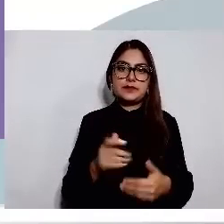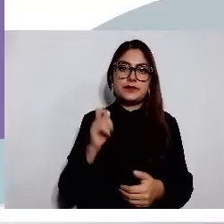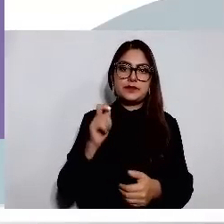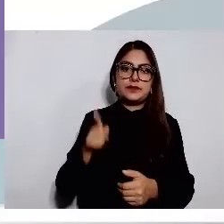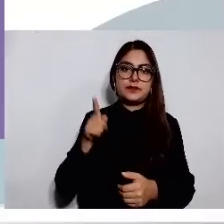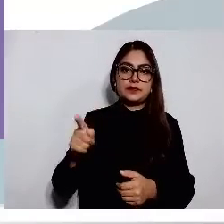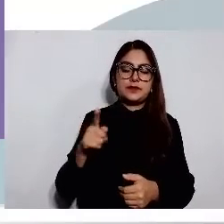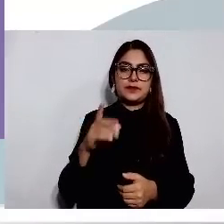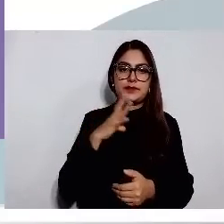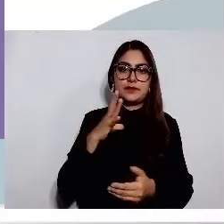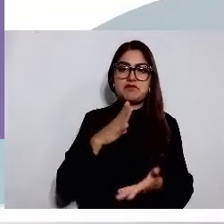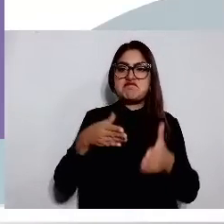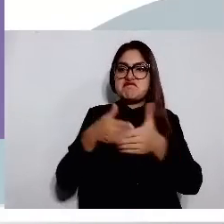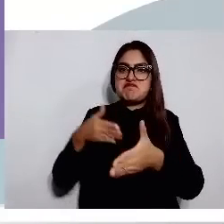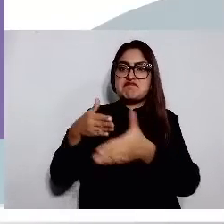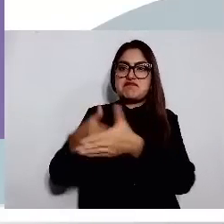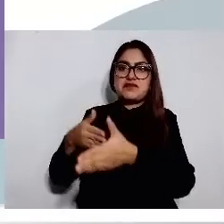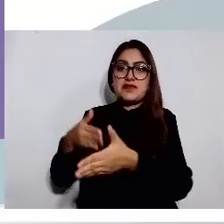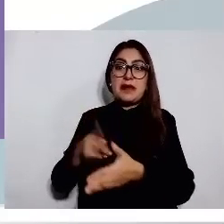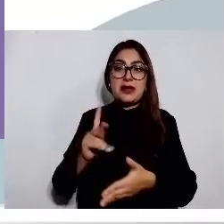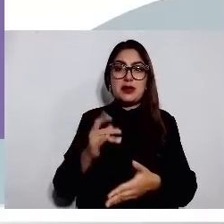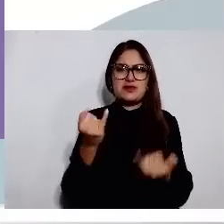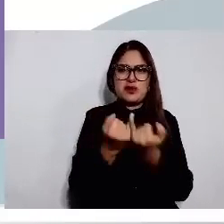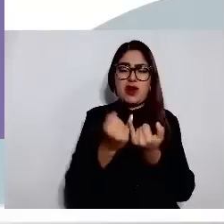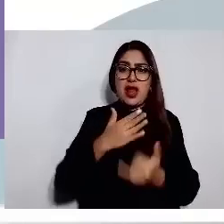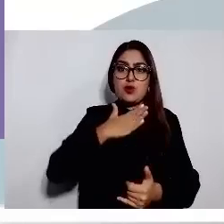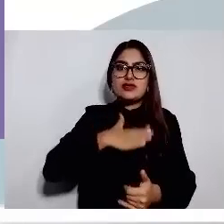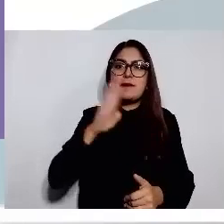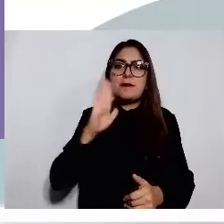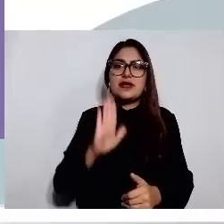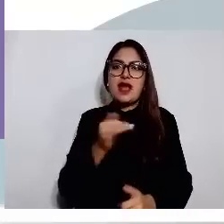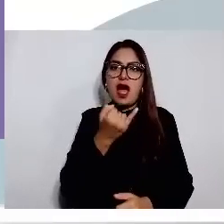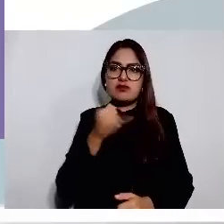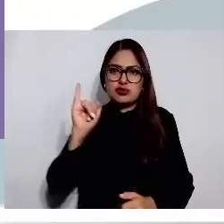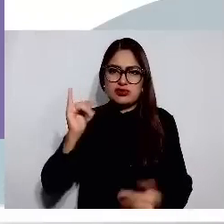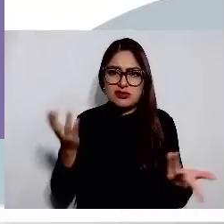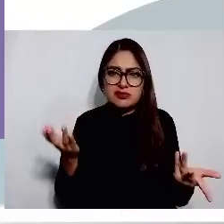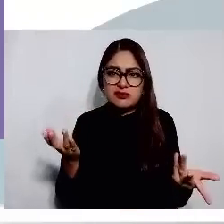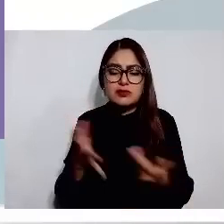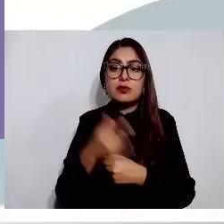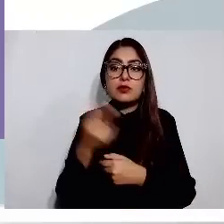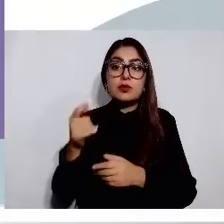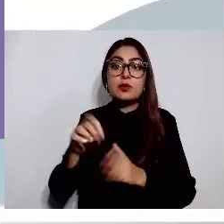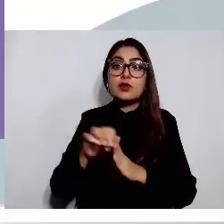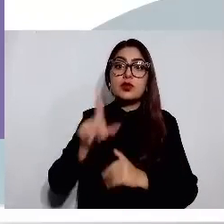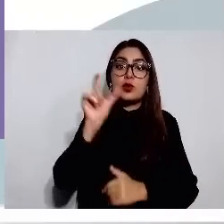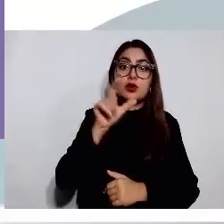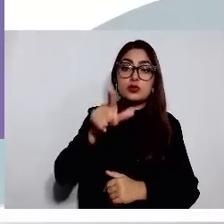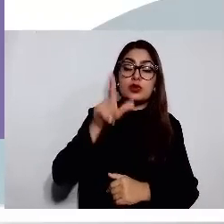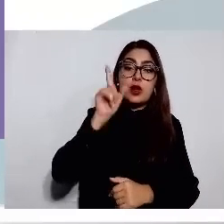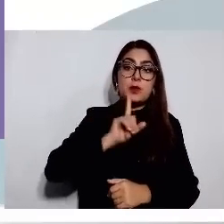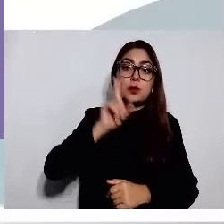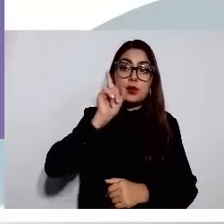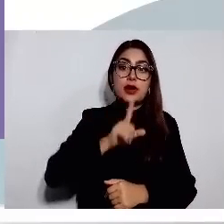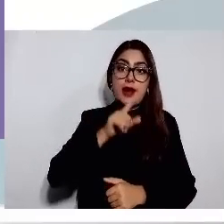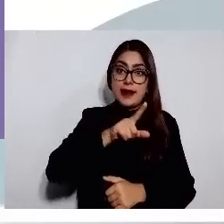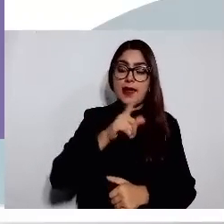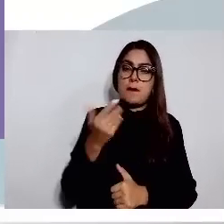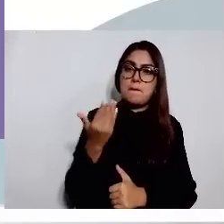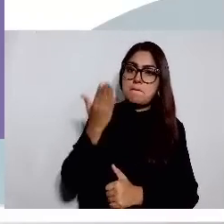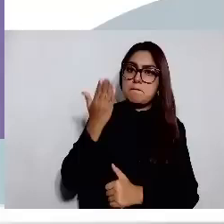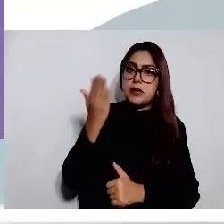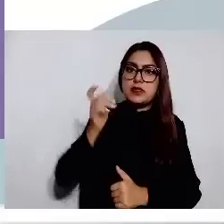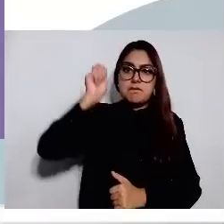sino absurda la justicia. Cuando tú a una mujer que va a pedir pensión alimenticia le dices que lleve